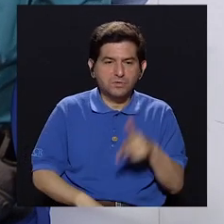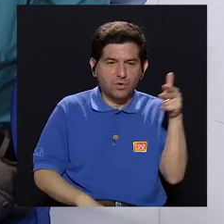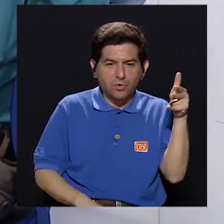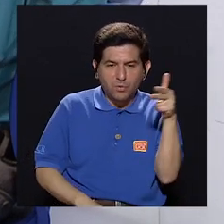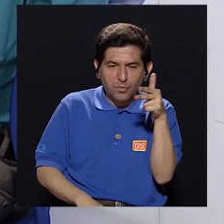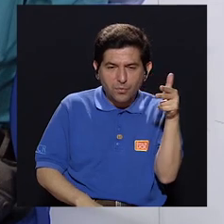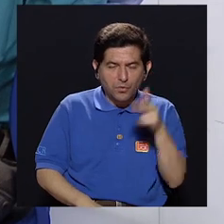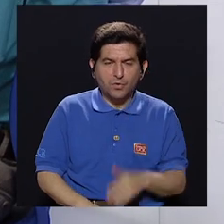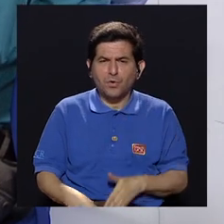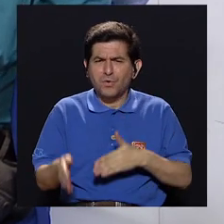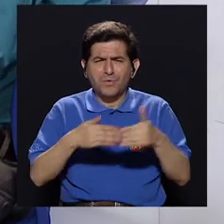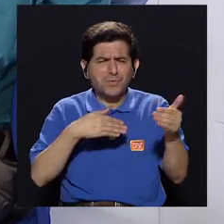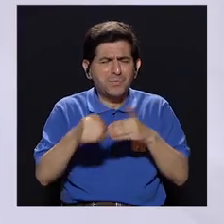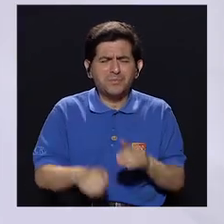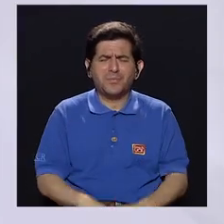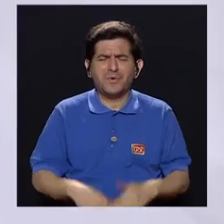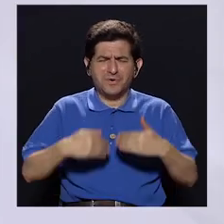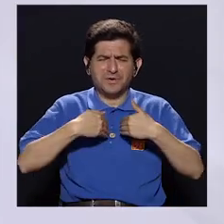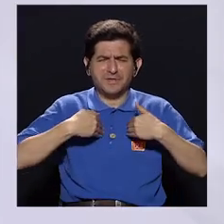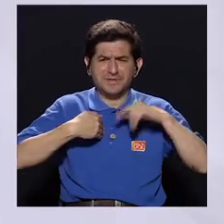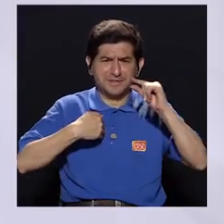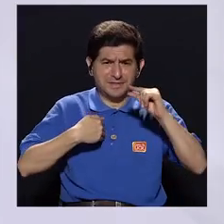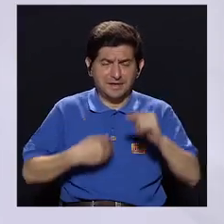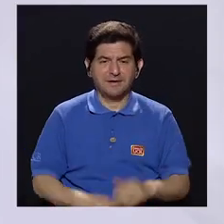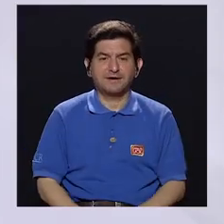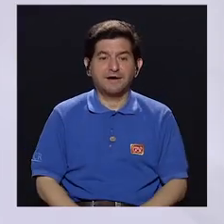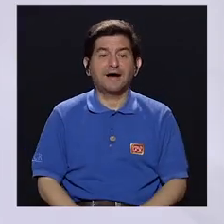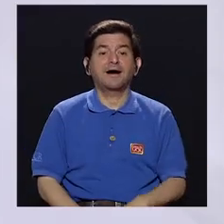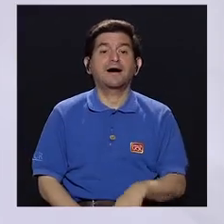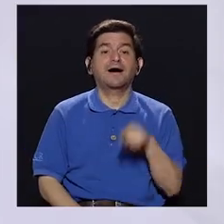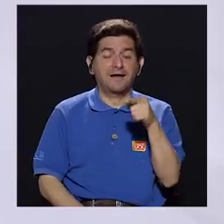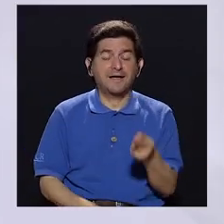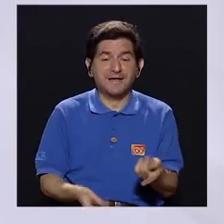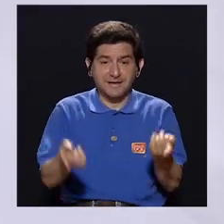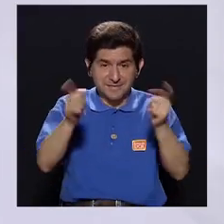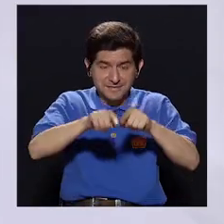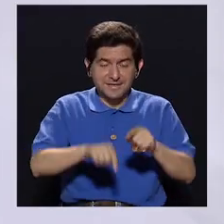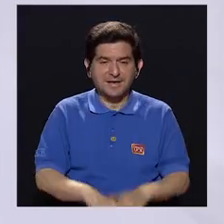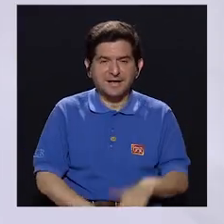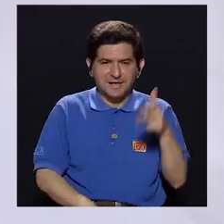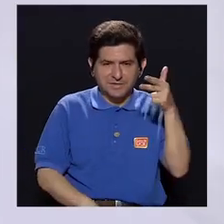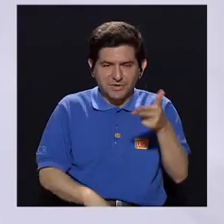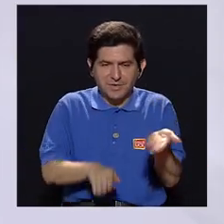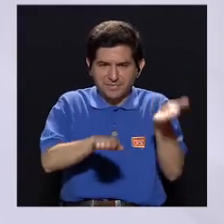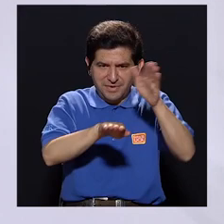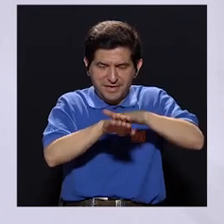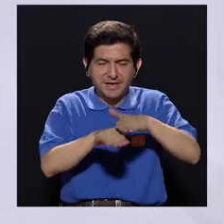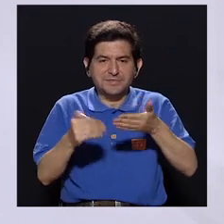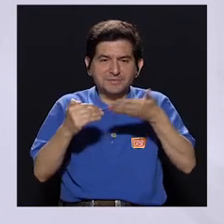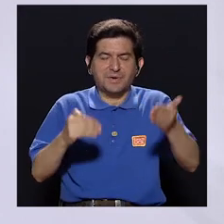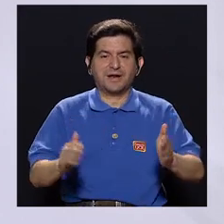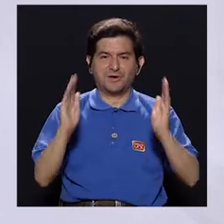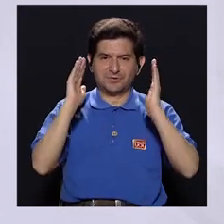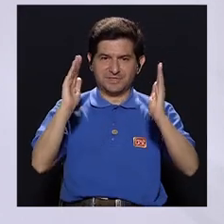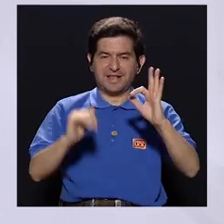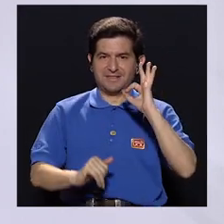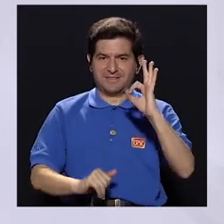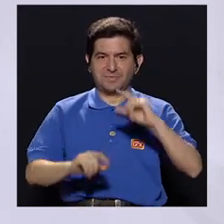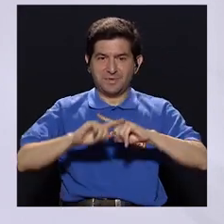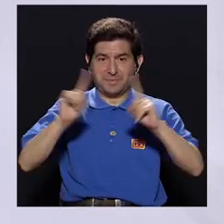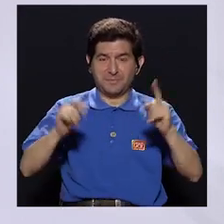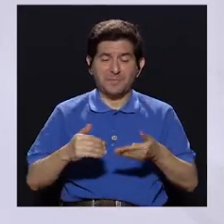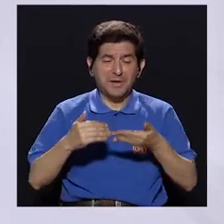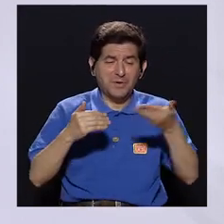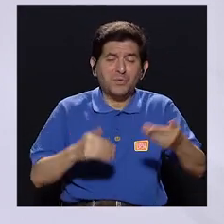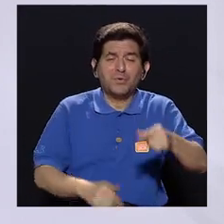aunque sea un insecto minúsculo Ahí está el detalle entonces las cámaras trampas funcionan de maravilla para las cosas grandes pero para